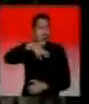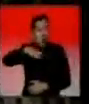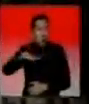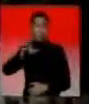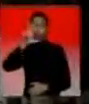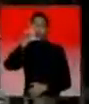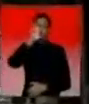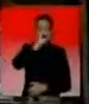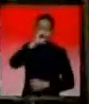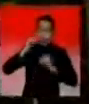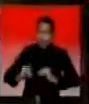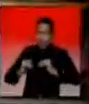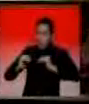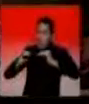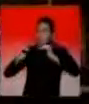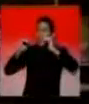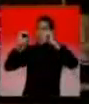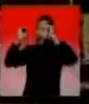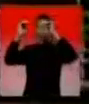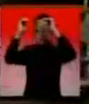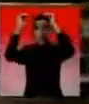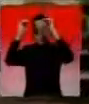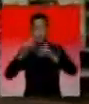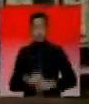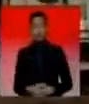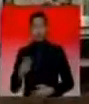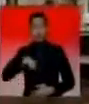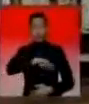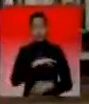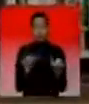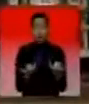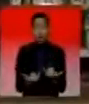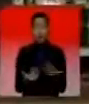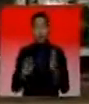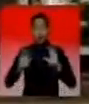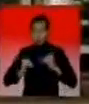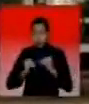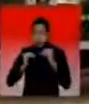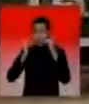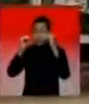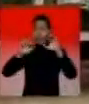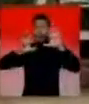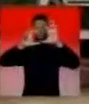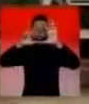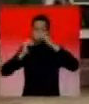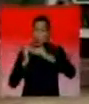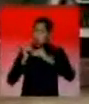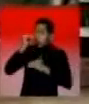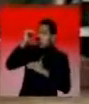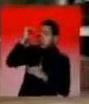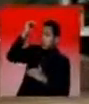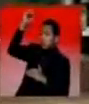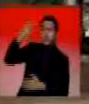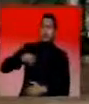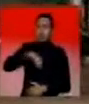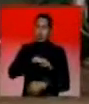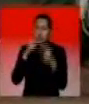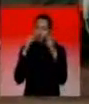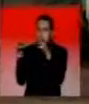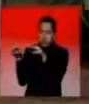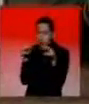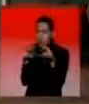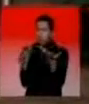pisos estamos en el corazón mismo de una de las ocho plantas que tiene la refinería de esmeraldas que ha sido